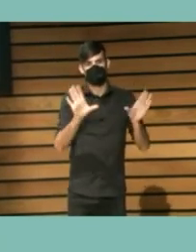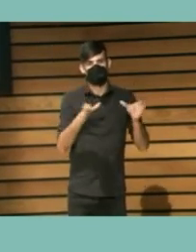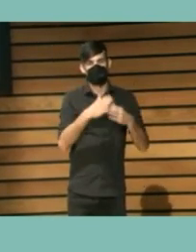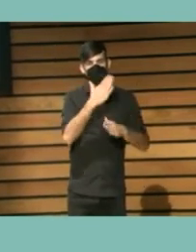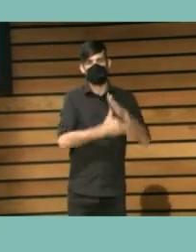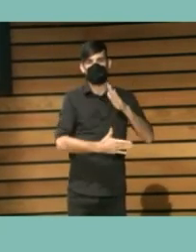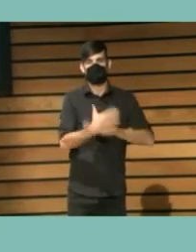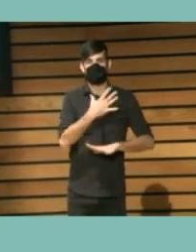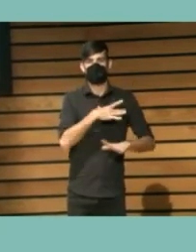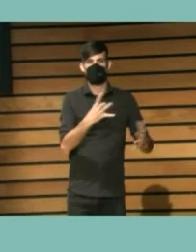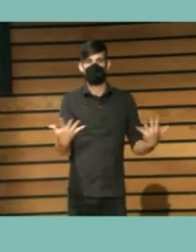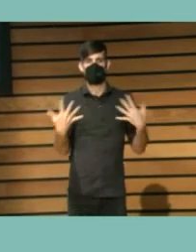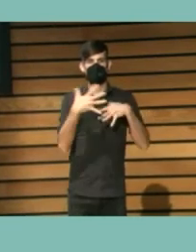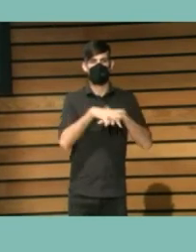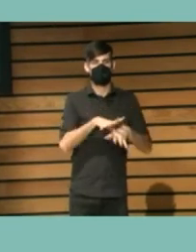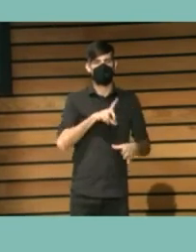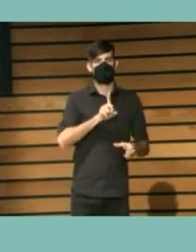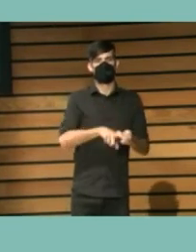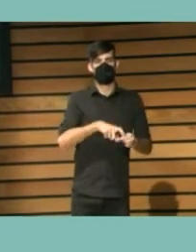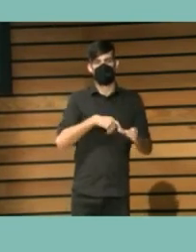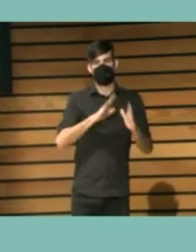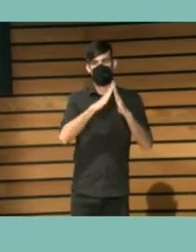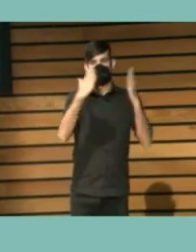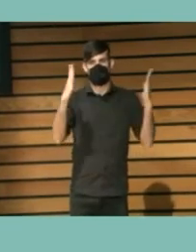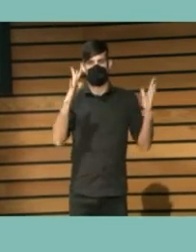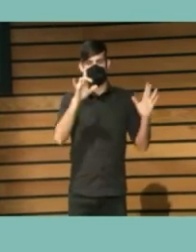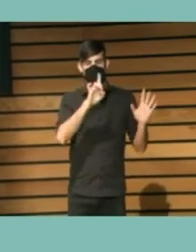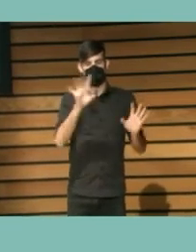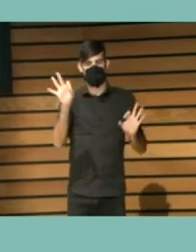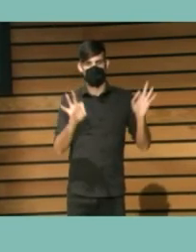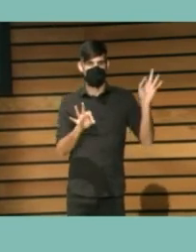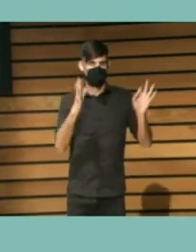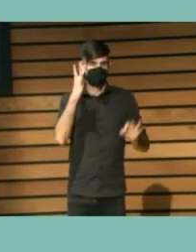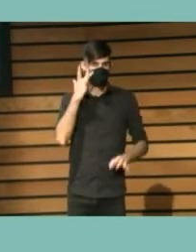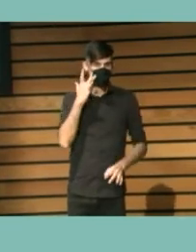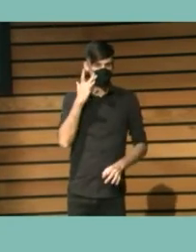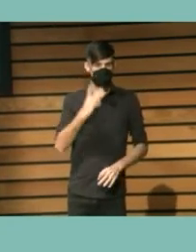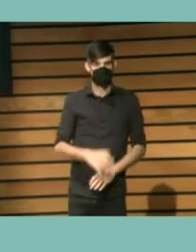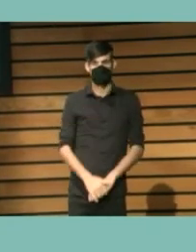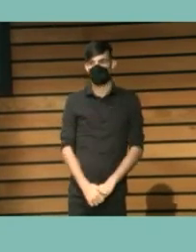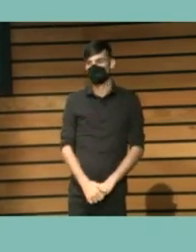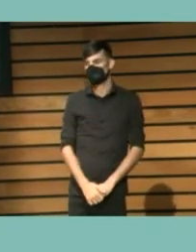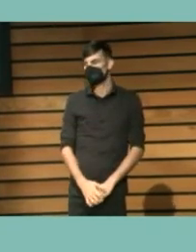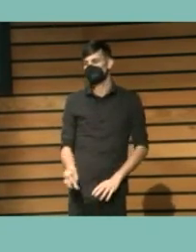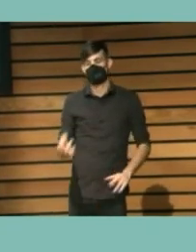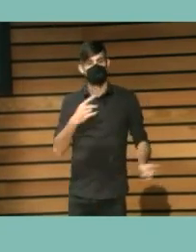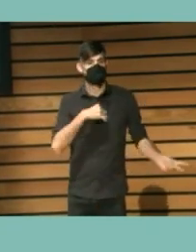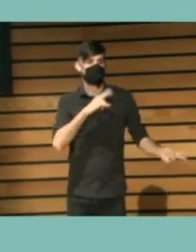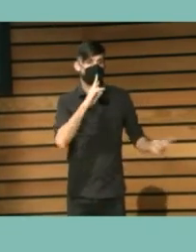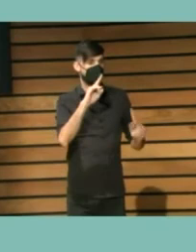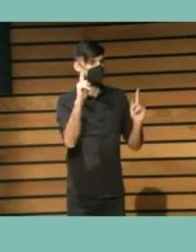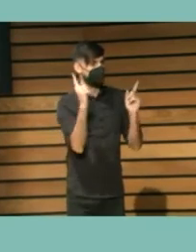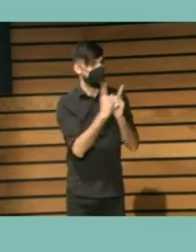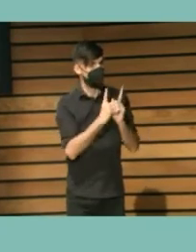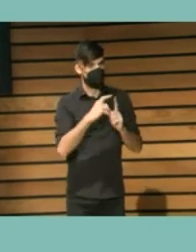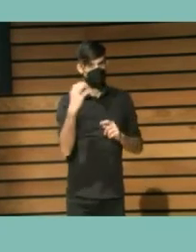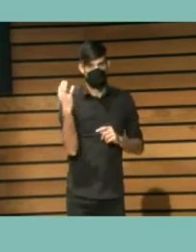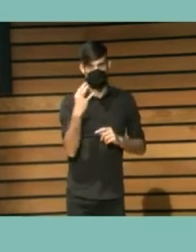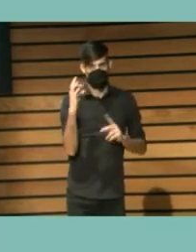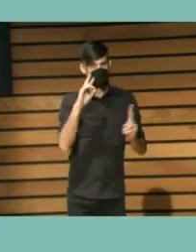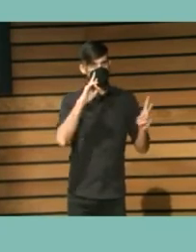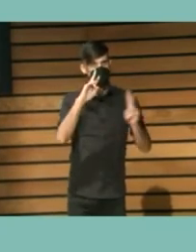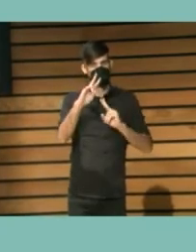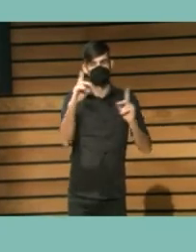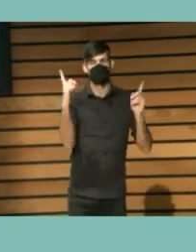sienta acercada a las bibliotecas? Muy bien. No, pero sí, muy breve, porque sí, así muy, podemos... Sí, muy breve. Para